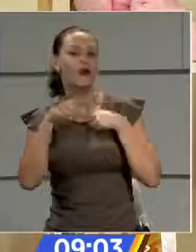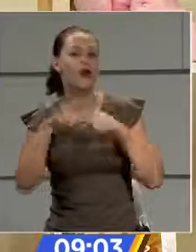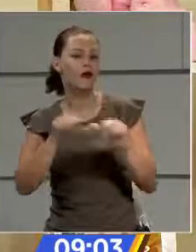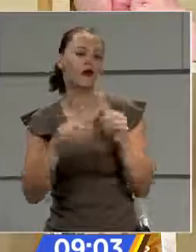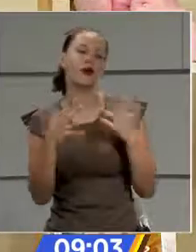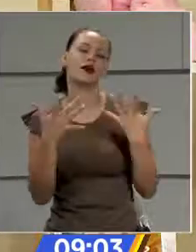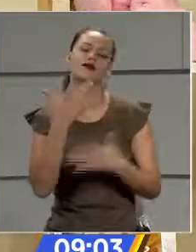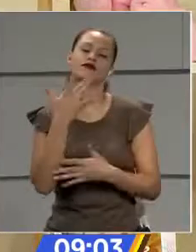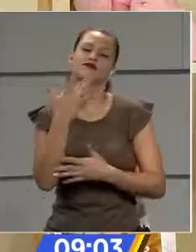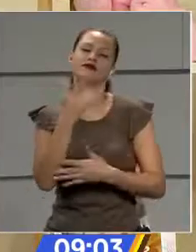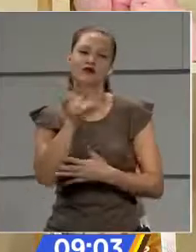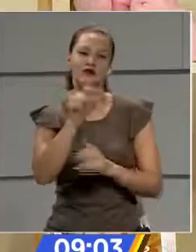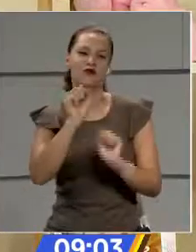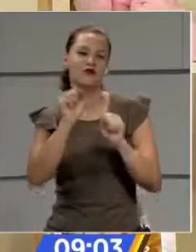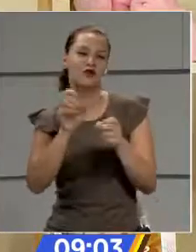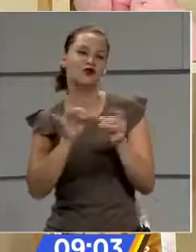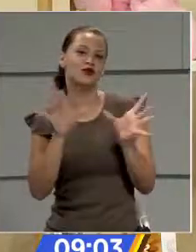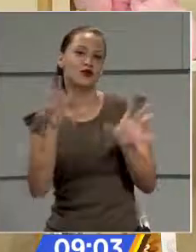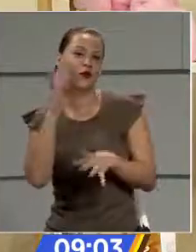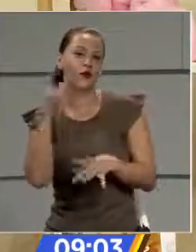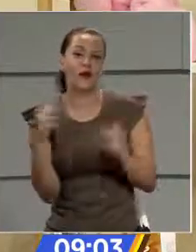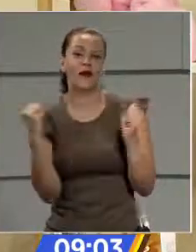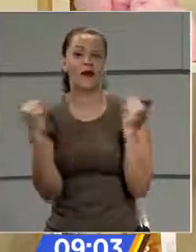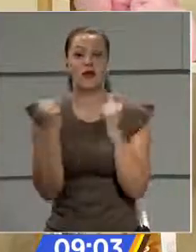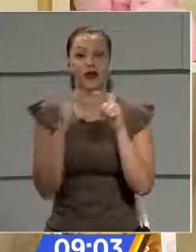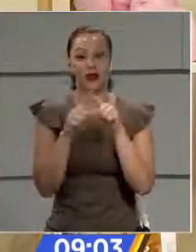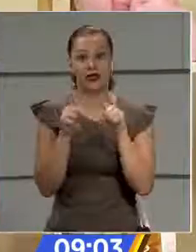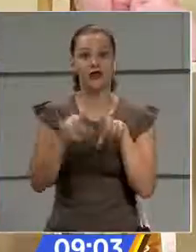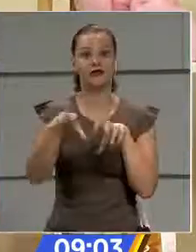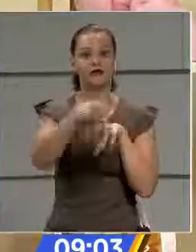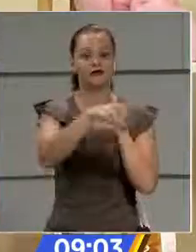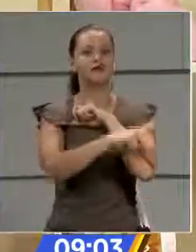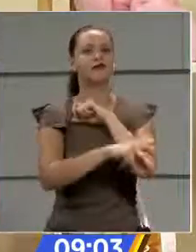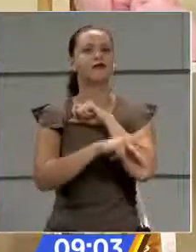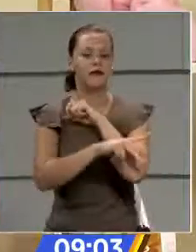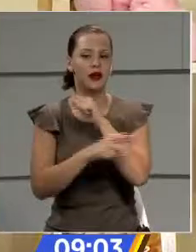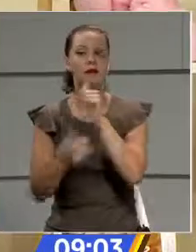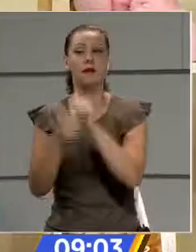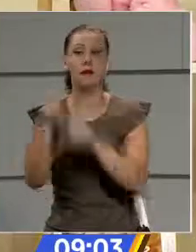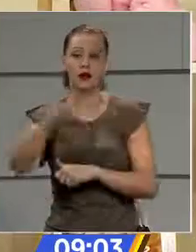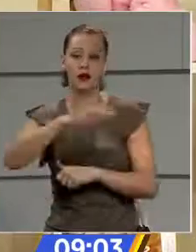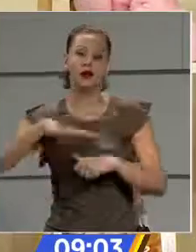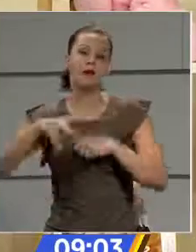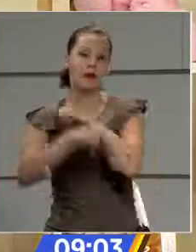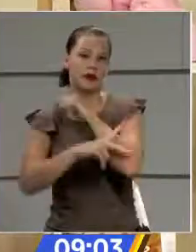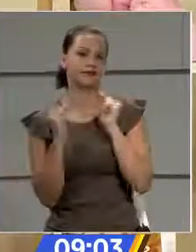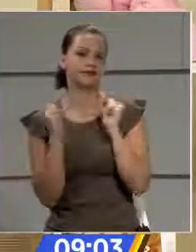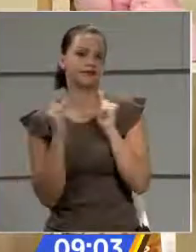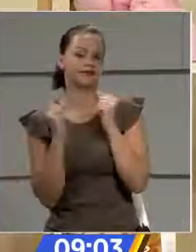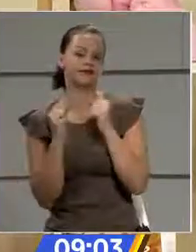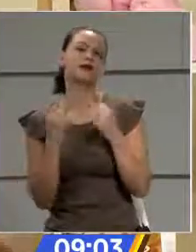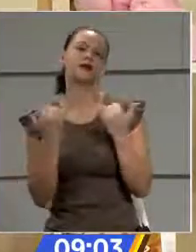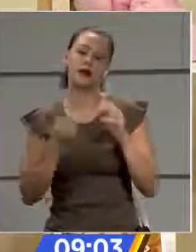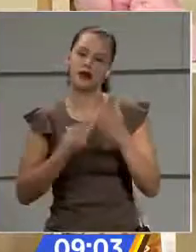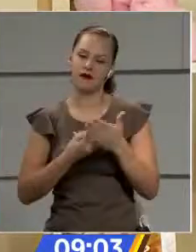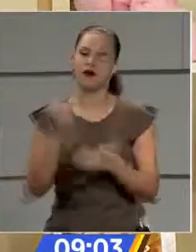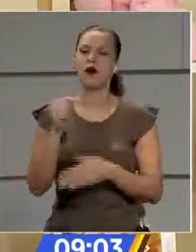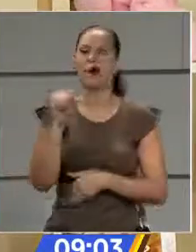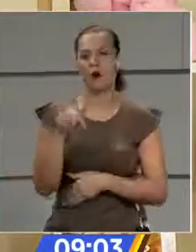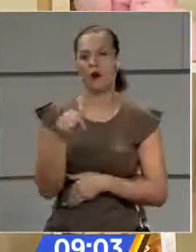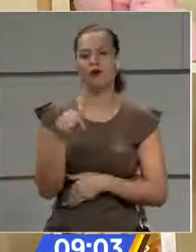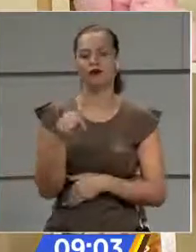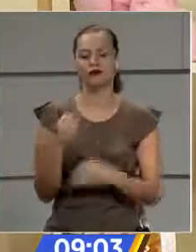qué dichosos, porque con este frito que está haciendo en varias partes de nuestro país, una mayor parte de nuestro país, pues se vale hoy